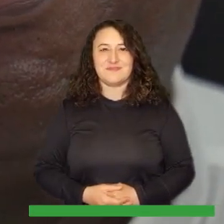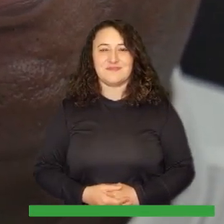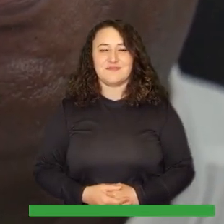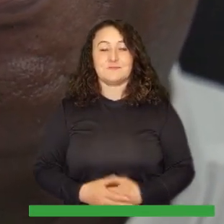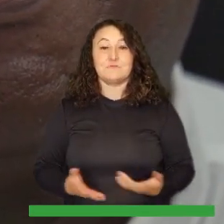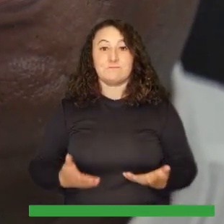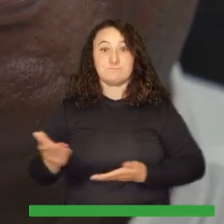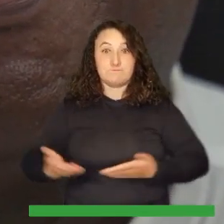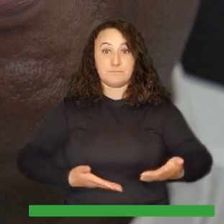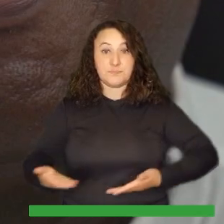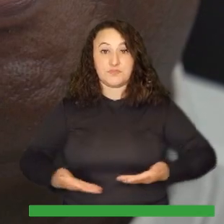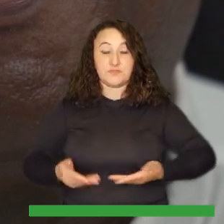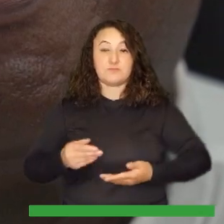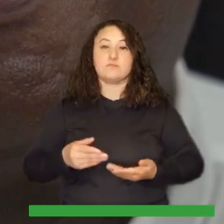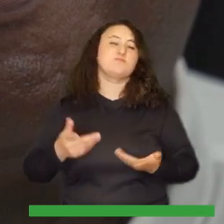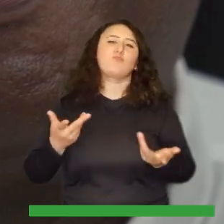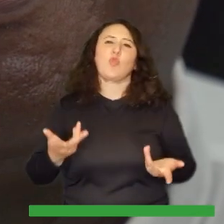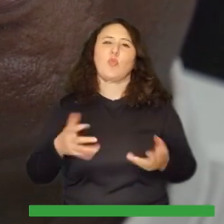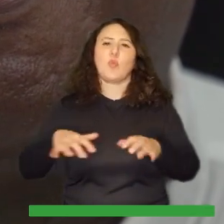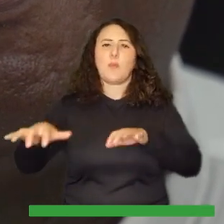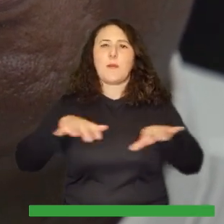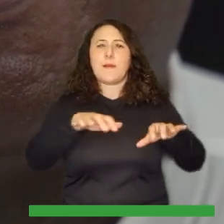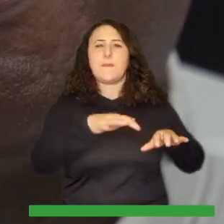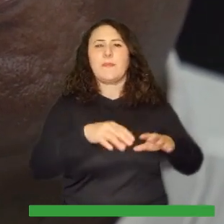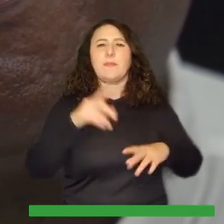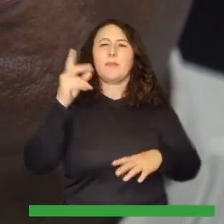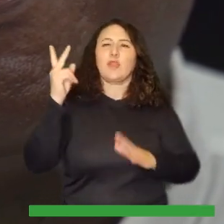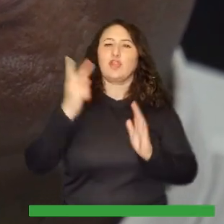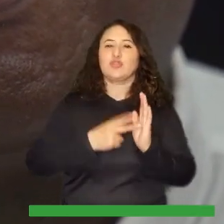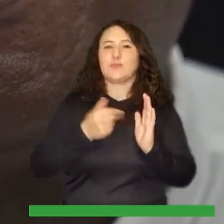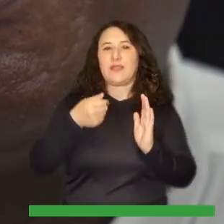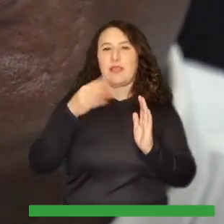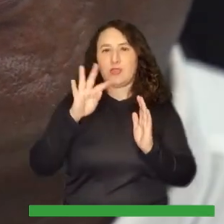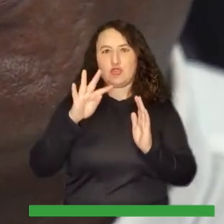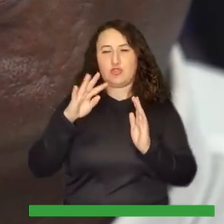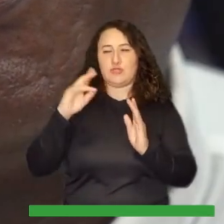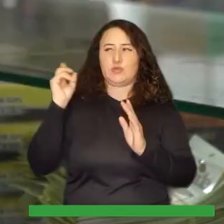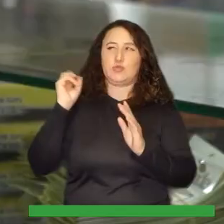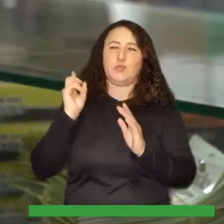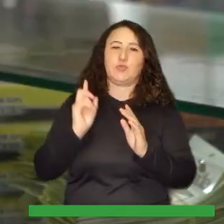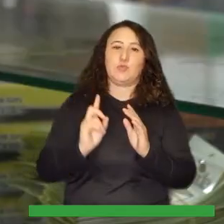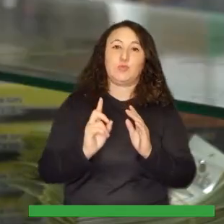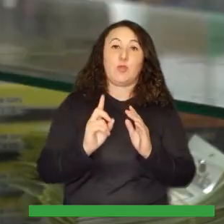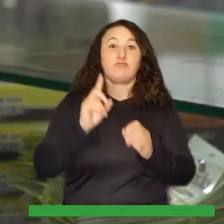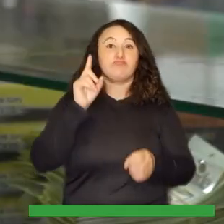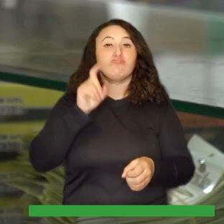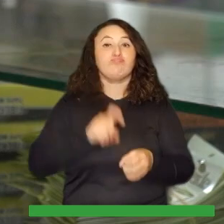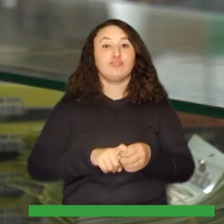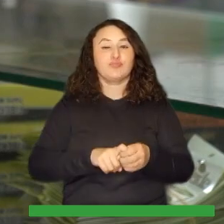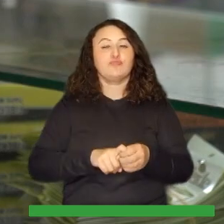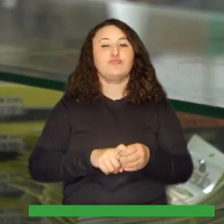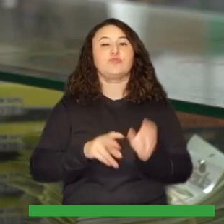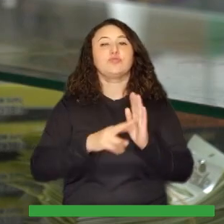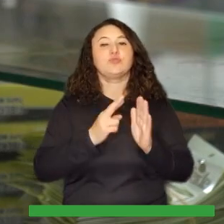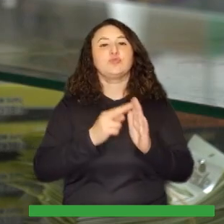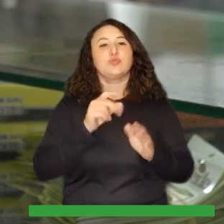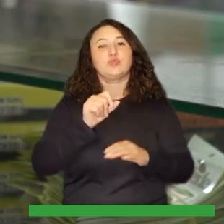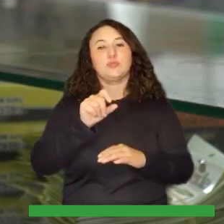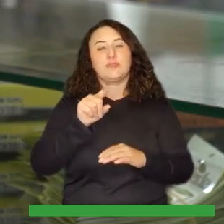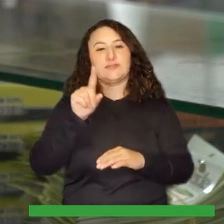El almacén distribuidor viene desde el 2014, en el cual se registraron bajo la resolución